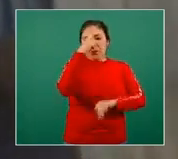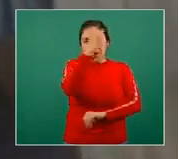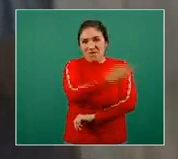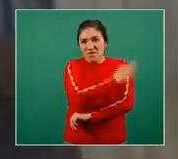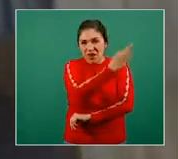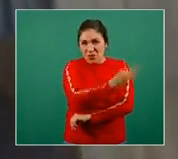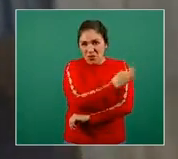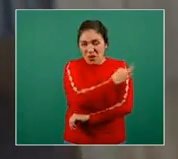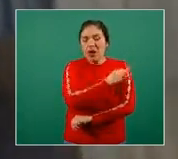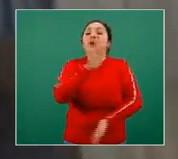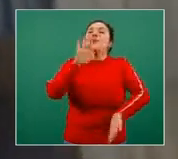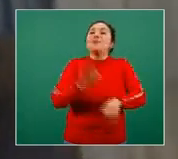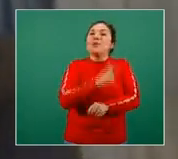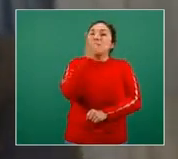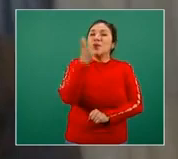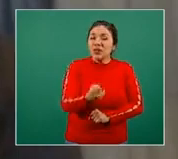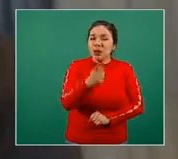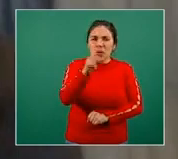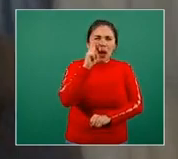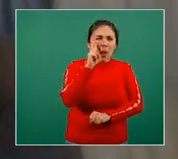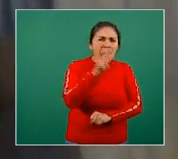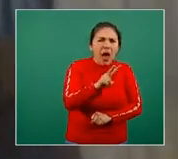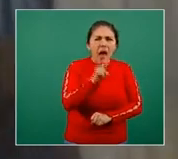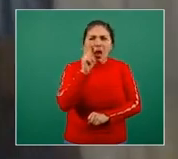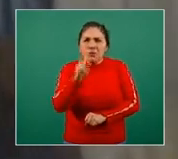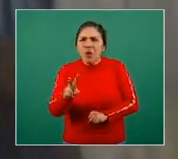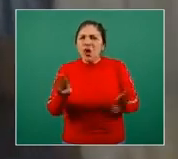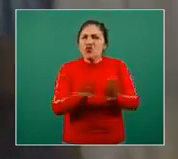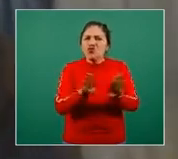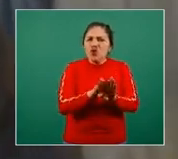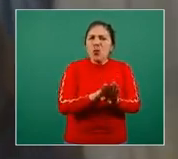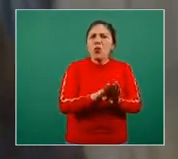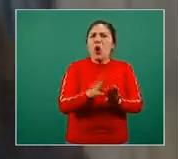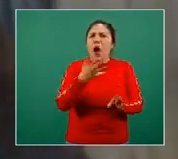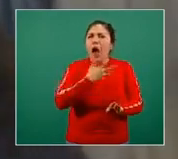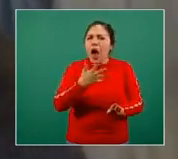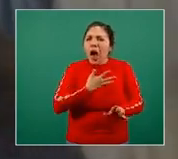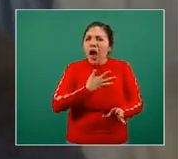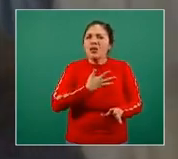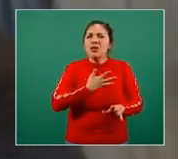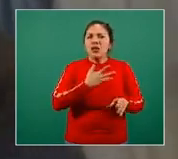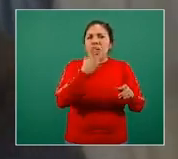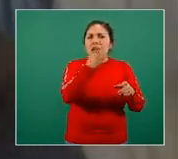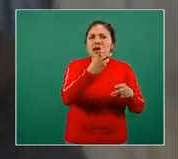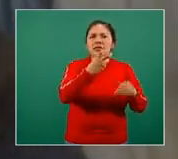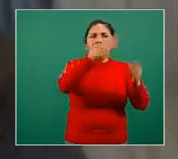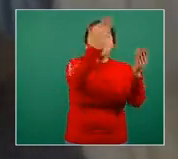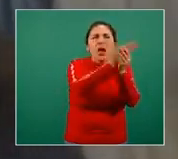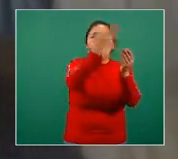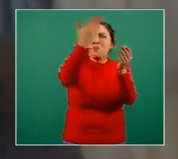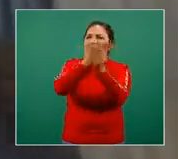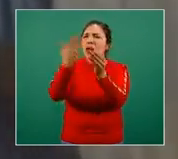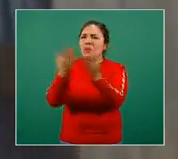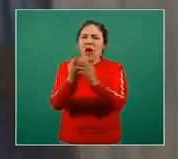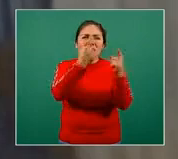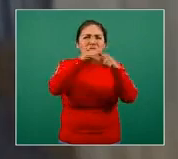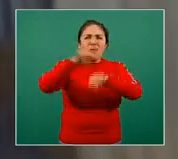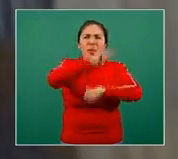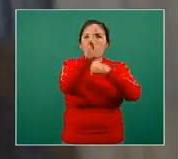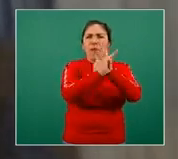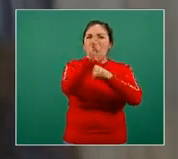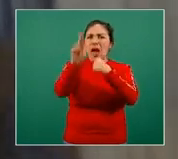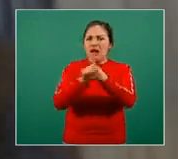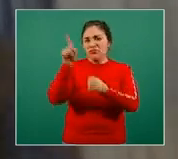lo tanto, teniendo en cuenta toda la totalidad de la evidencia disponible,